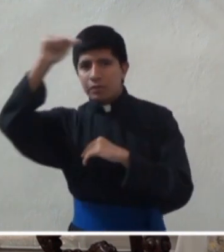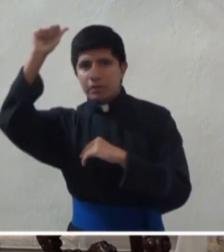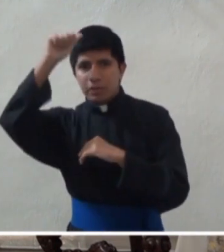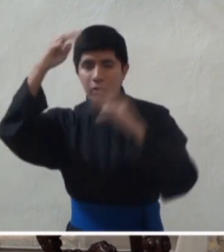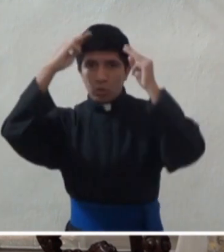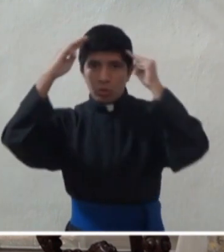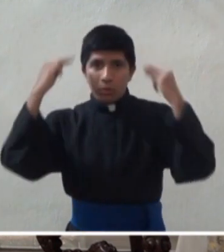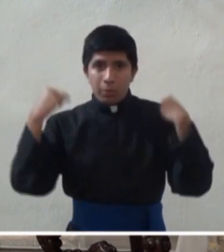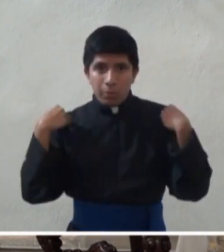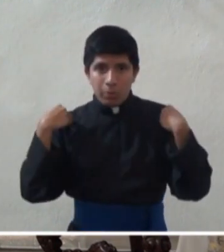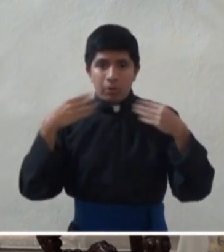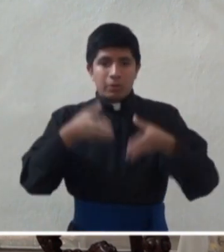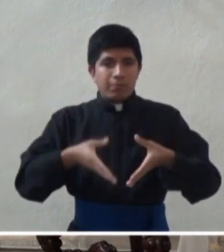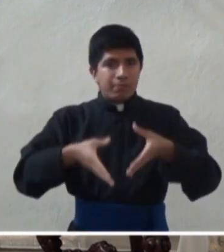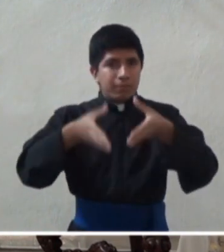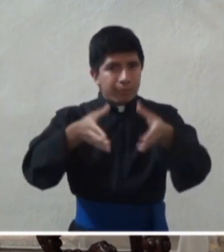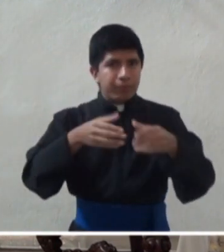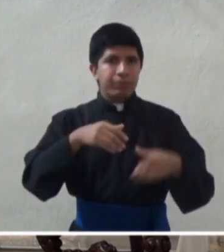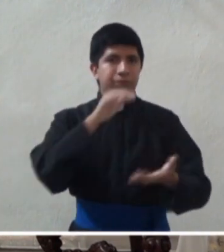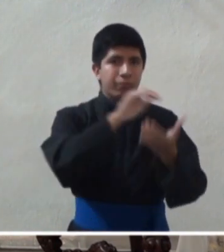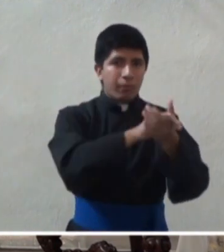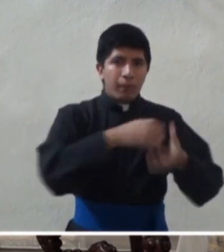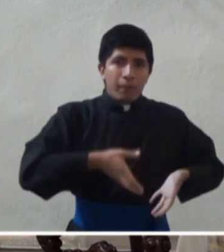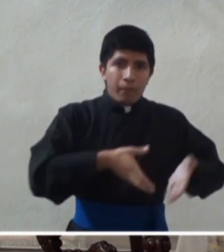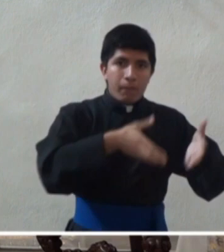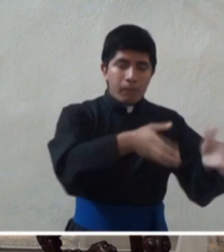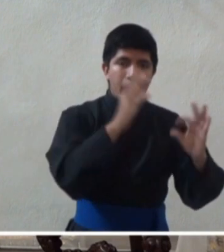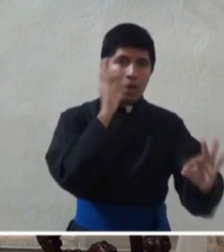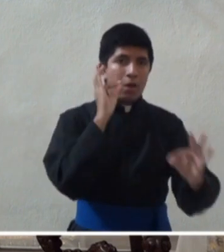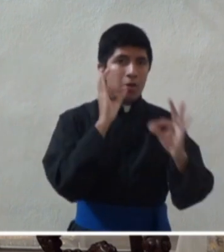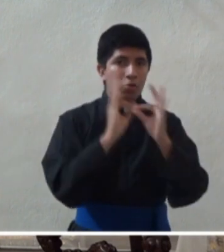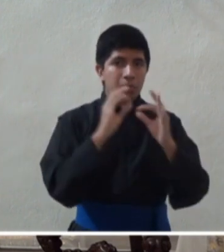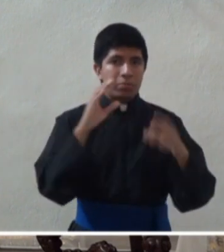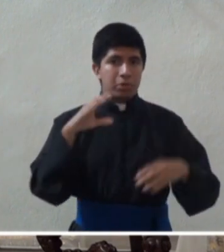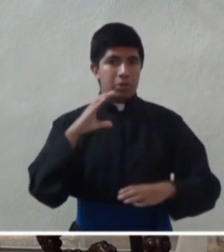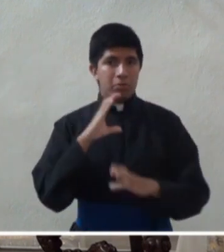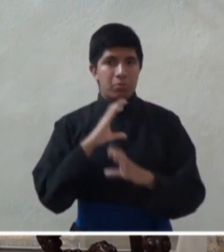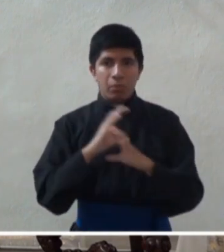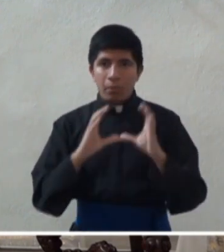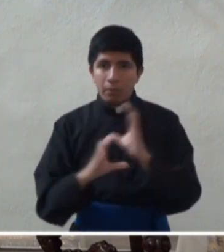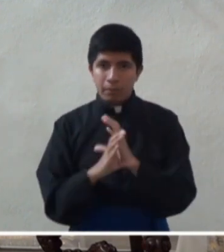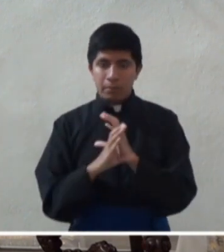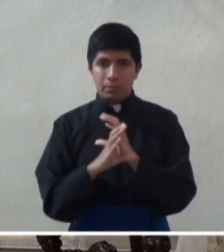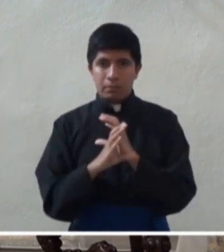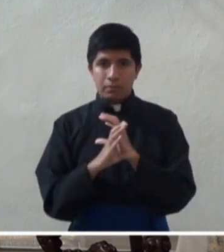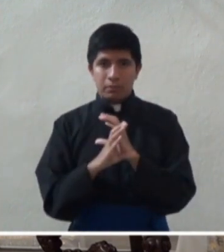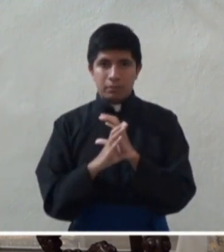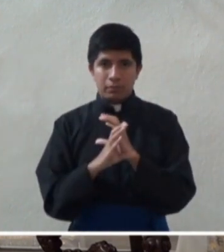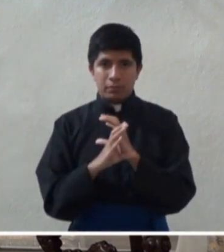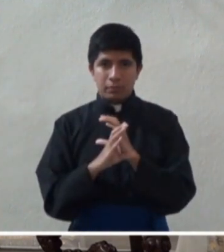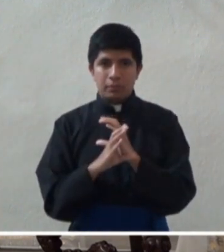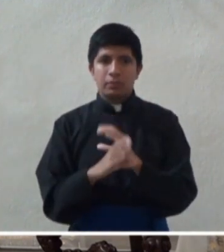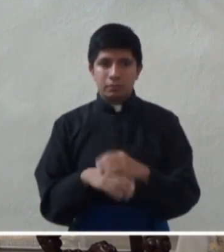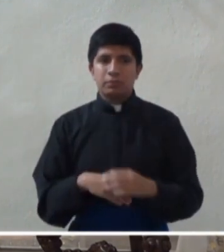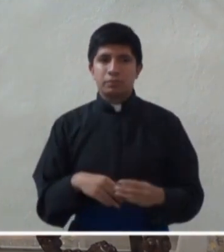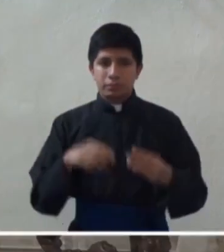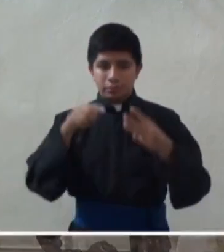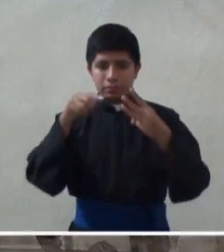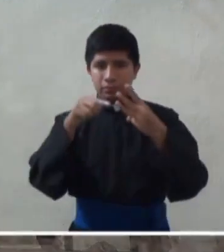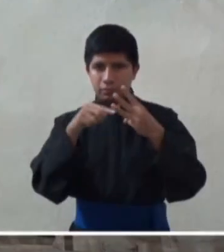respondiendo precisamente en esa misión. Y la última y no menos importante, y que